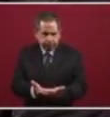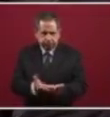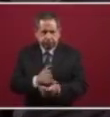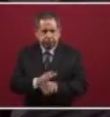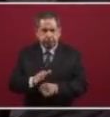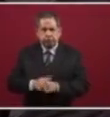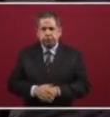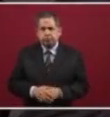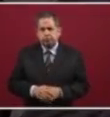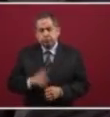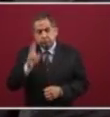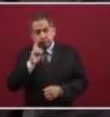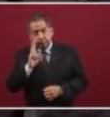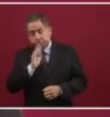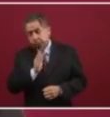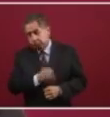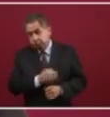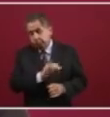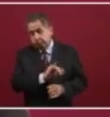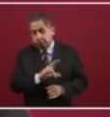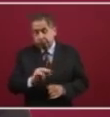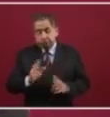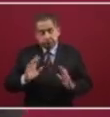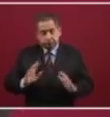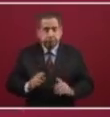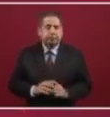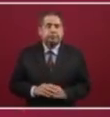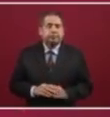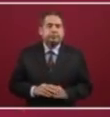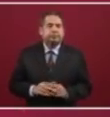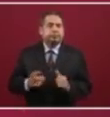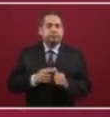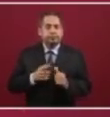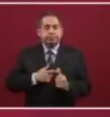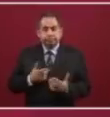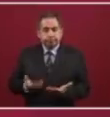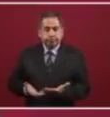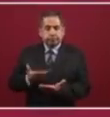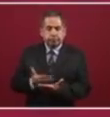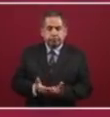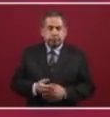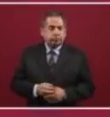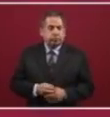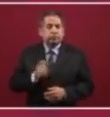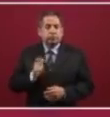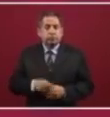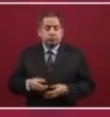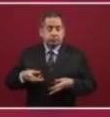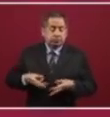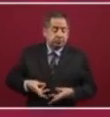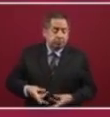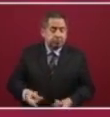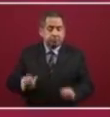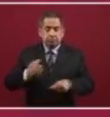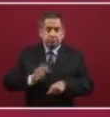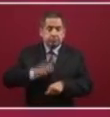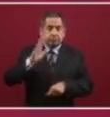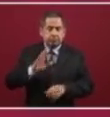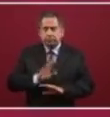A ver si se acepta. Primero, que no se gaste más,